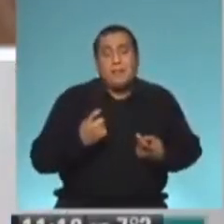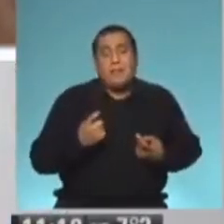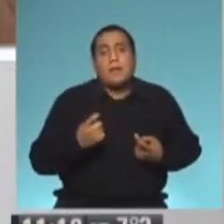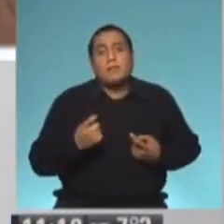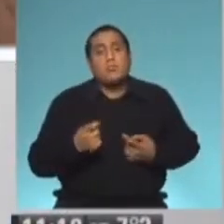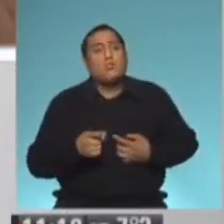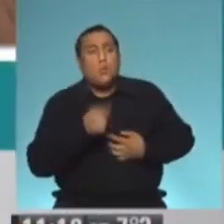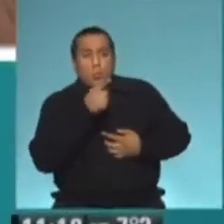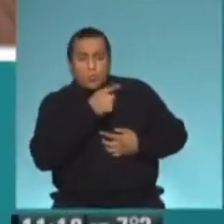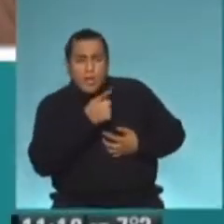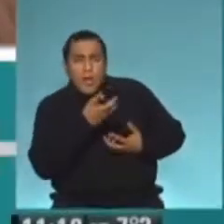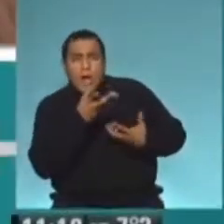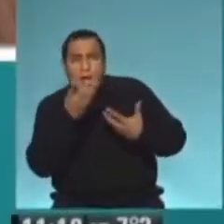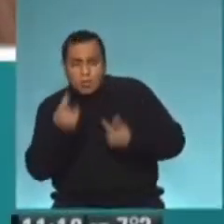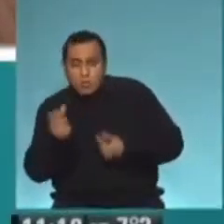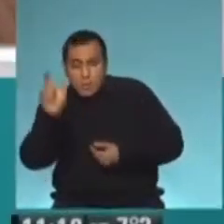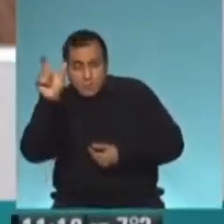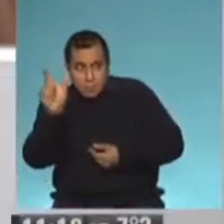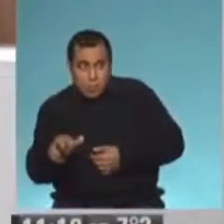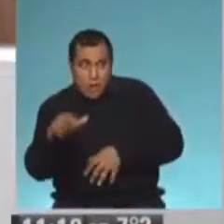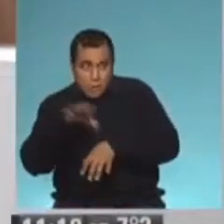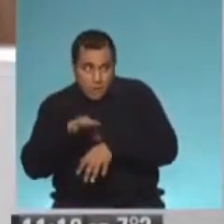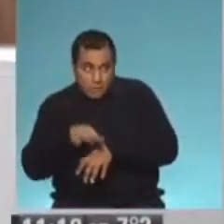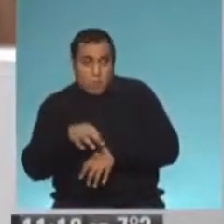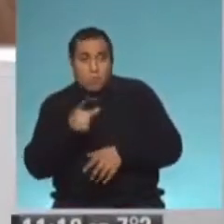de ese paciente después de que tiene el diagnóstico?